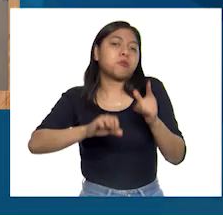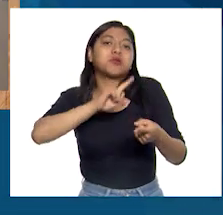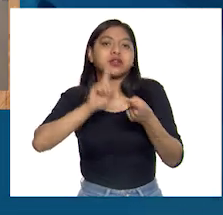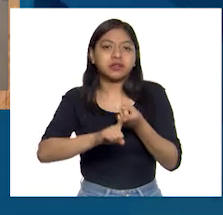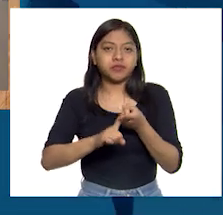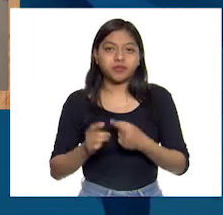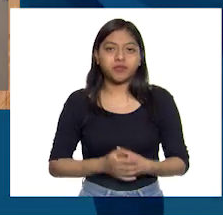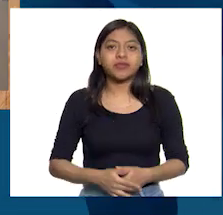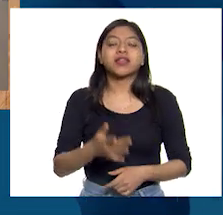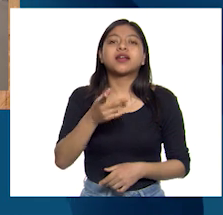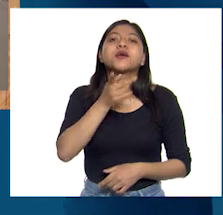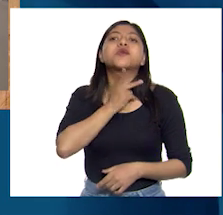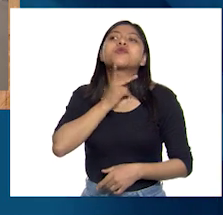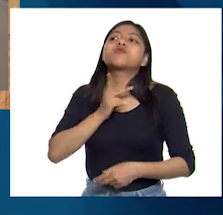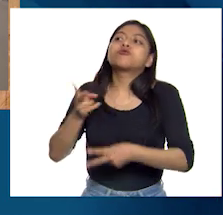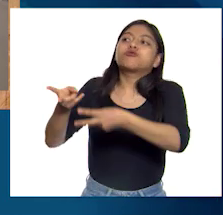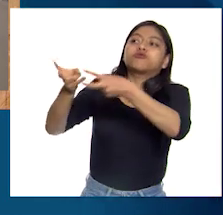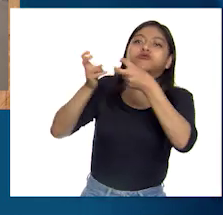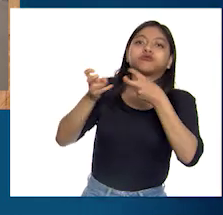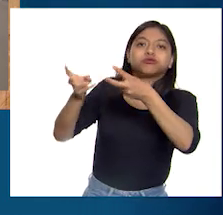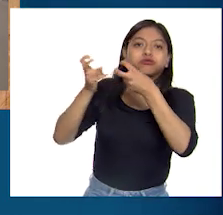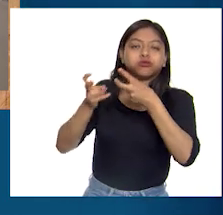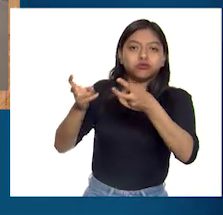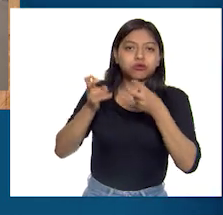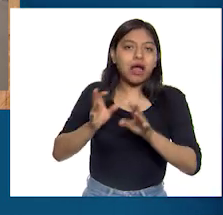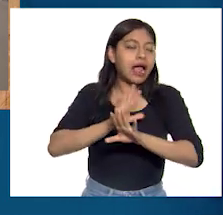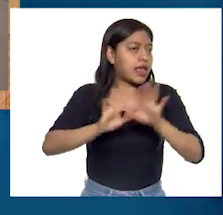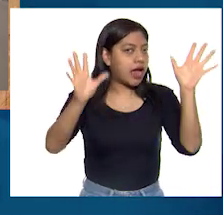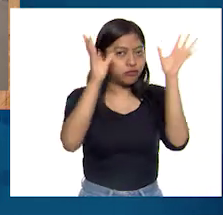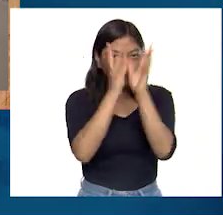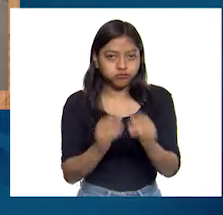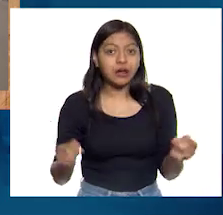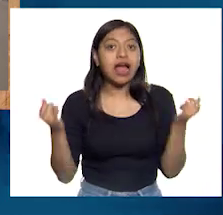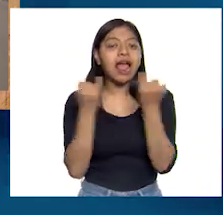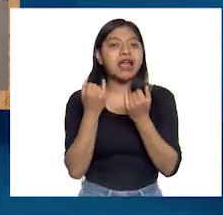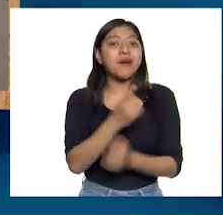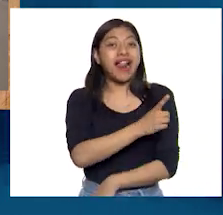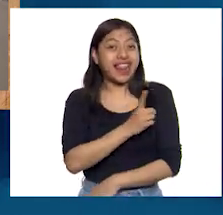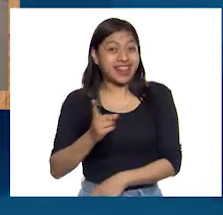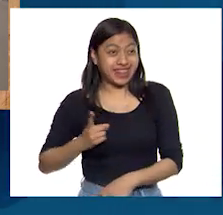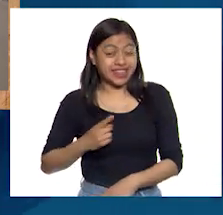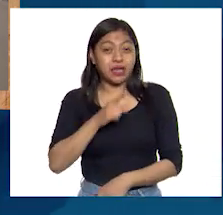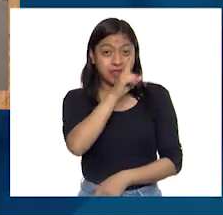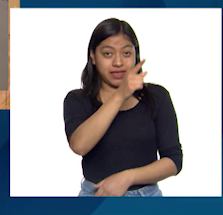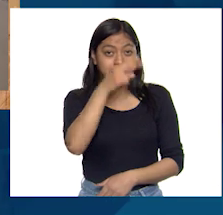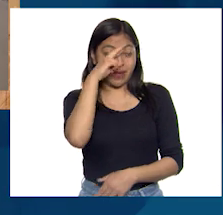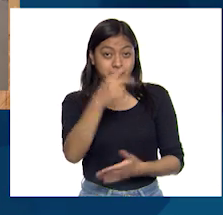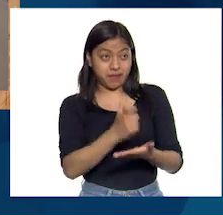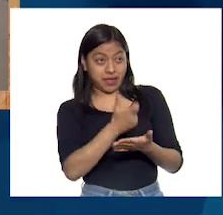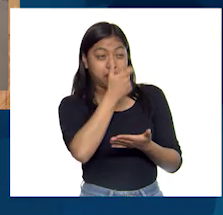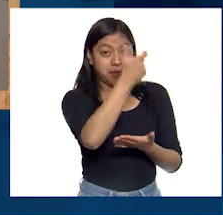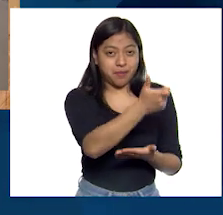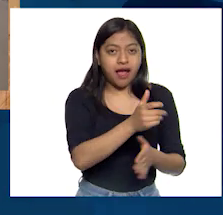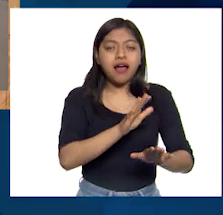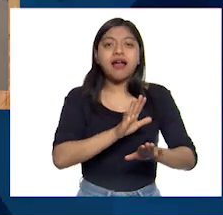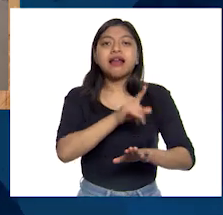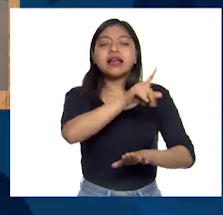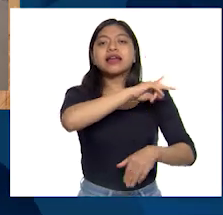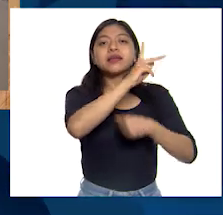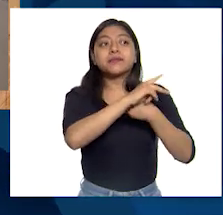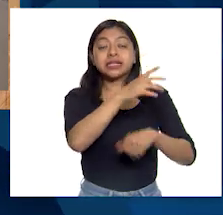la expropiación petrolera se lograron resolver. También la deuda externa, es decir, el dinero que México debía y que había recibido desde el